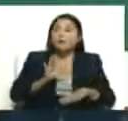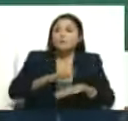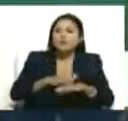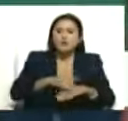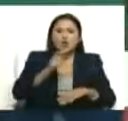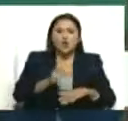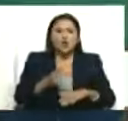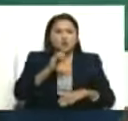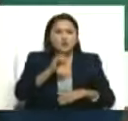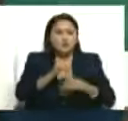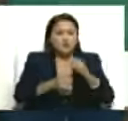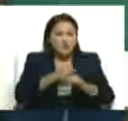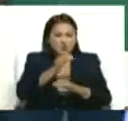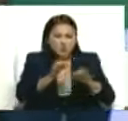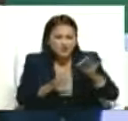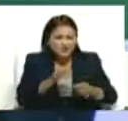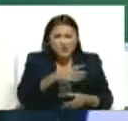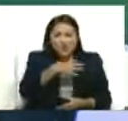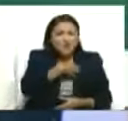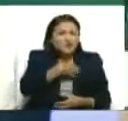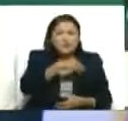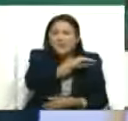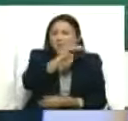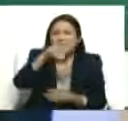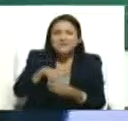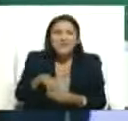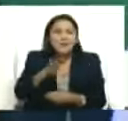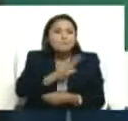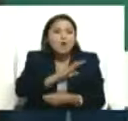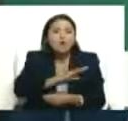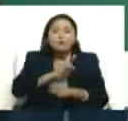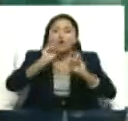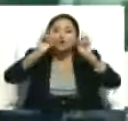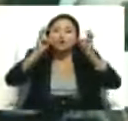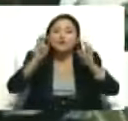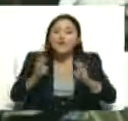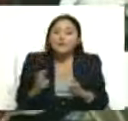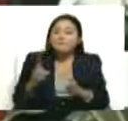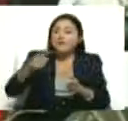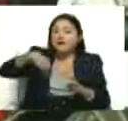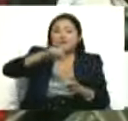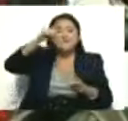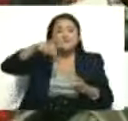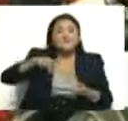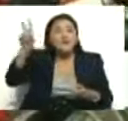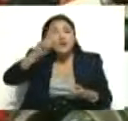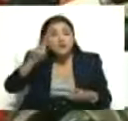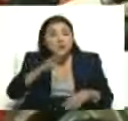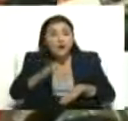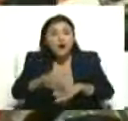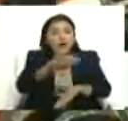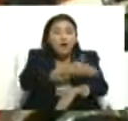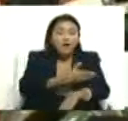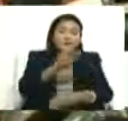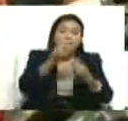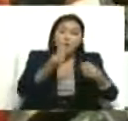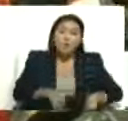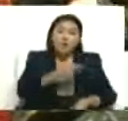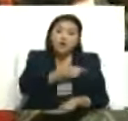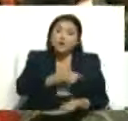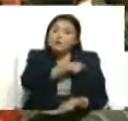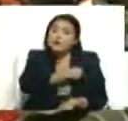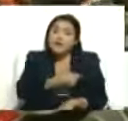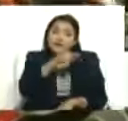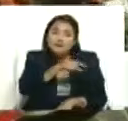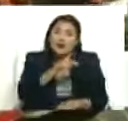no tiene nada que ver en los asuntos que están en el Acuerdo de Ginebra. El